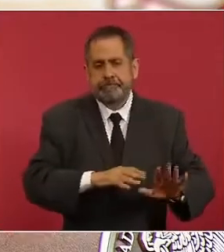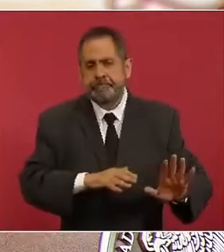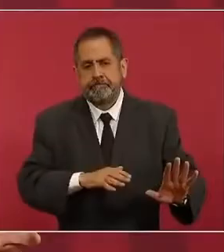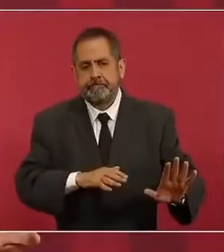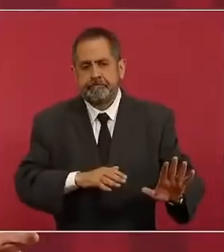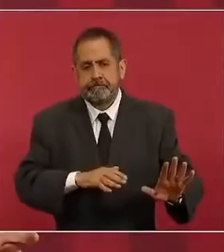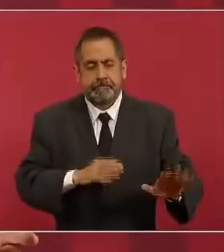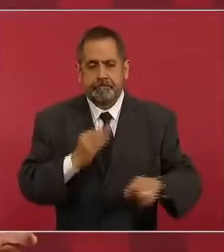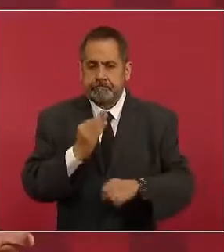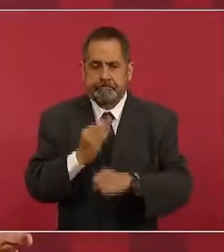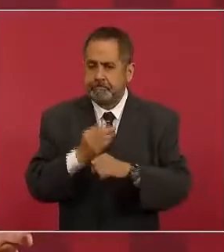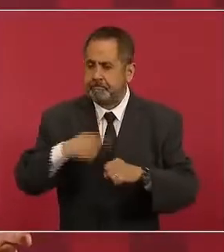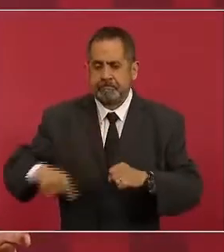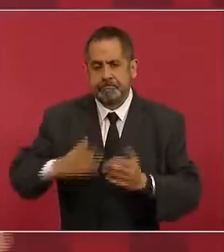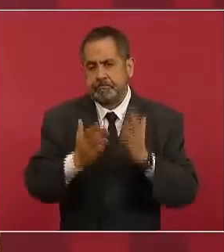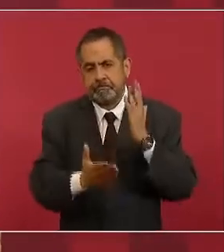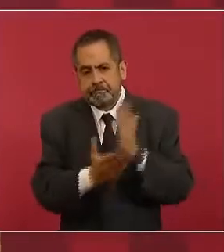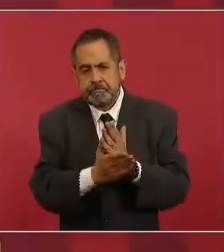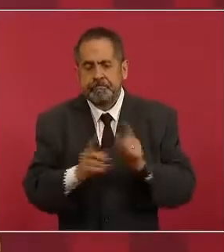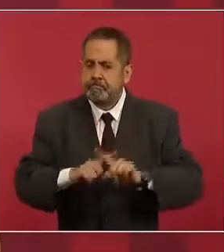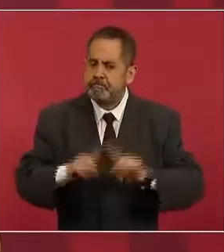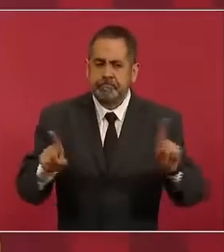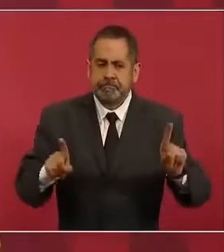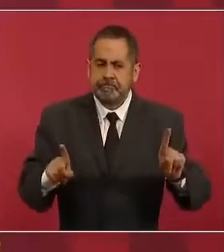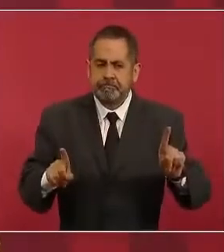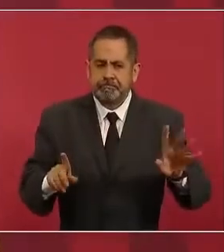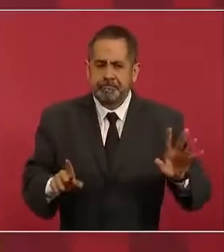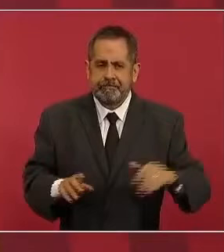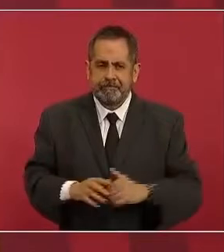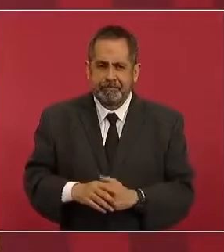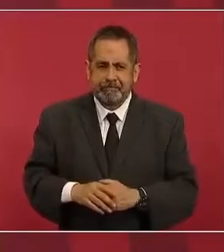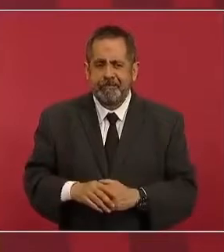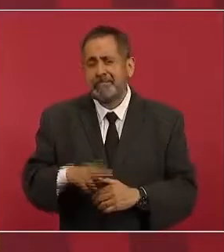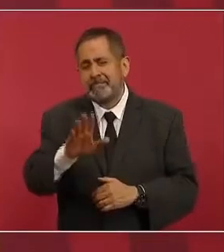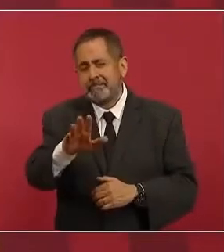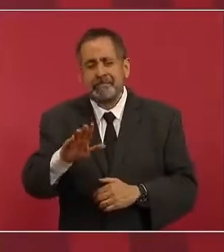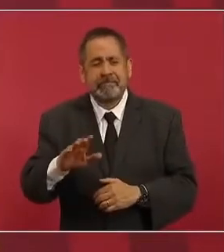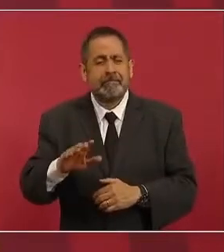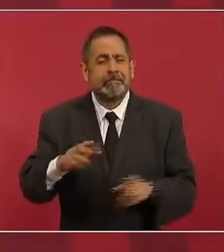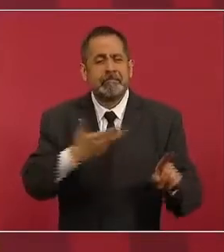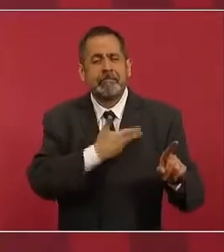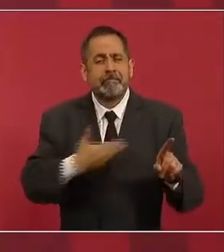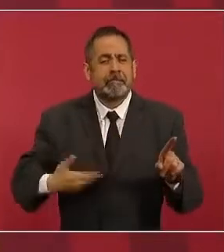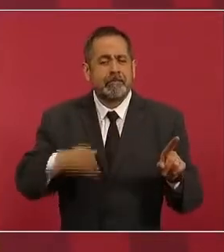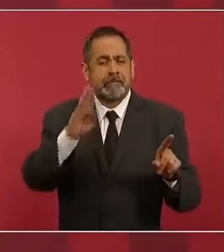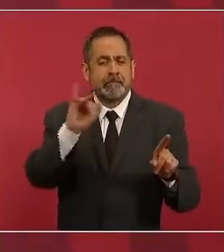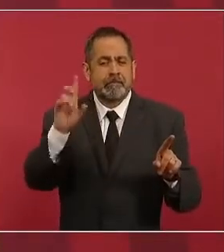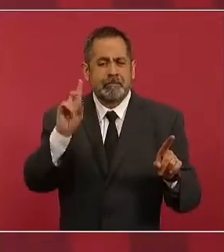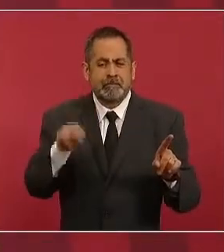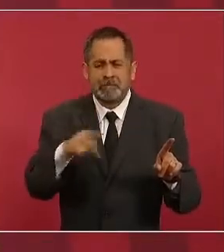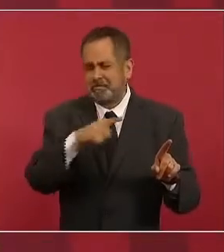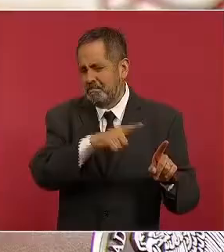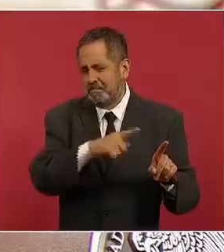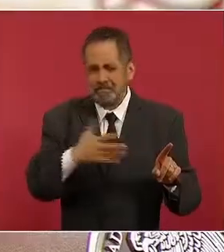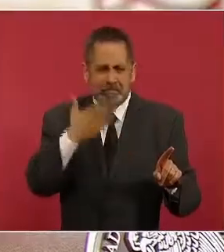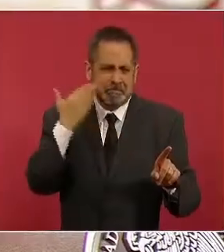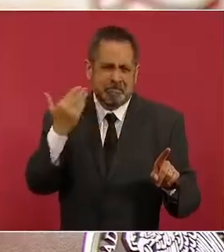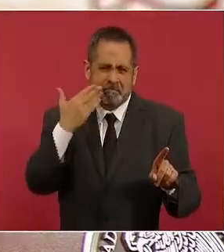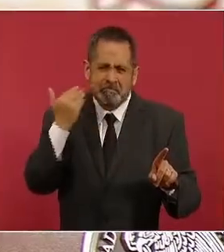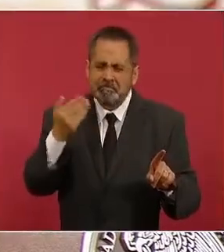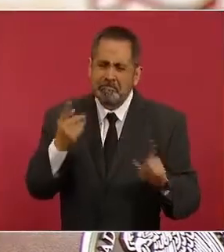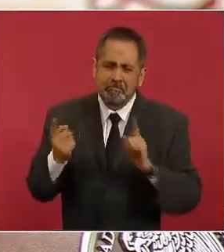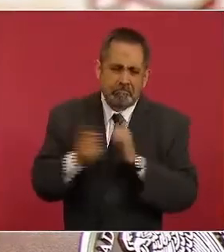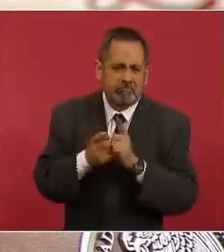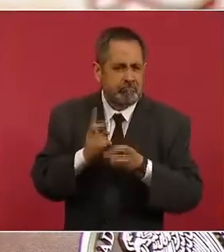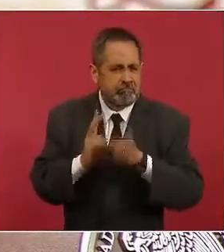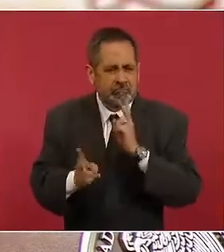pero ya no son los tiempos de antes. Es más, el presidente Biden se porta muy bien. Cada